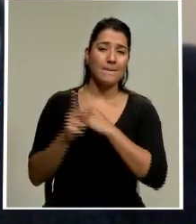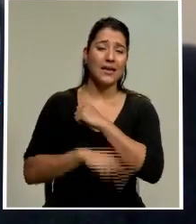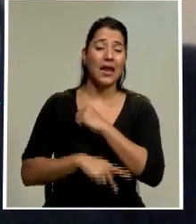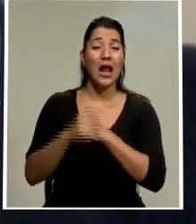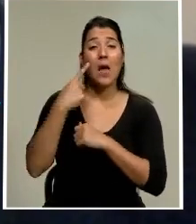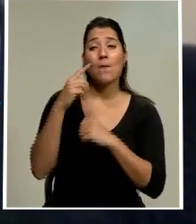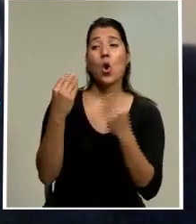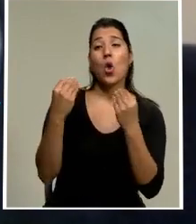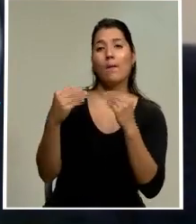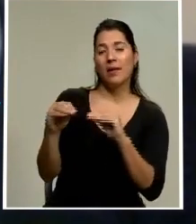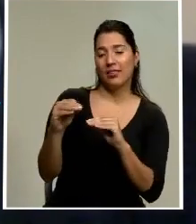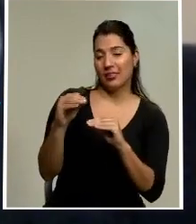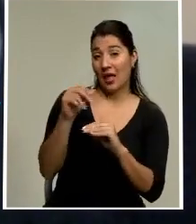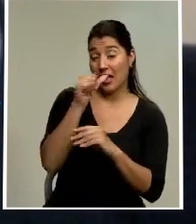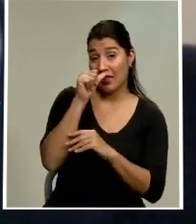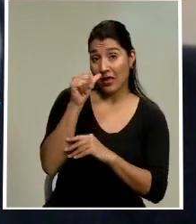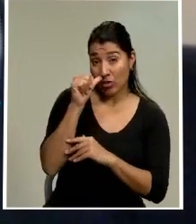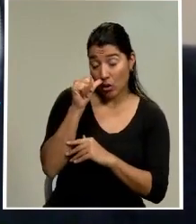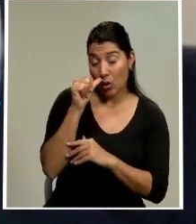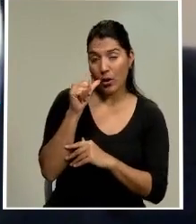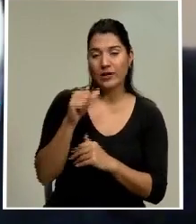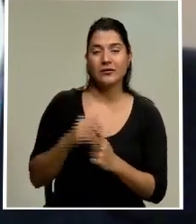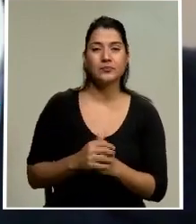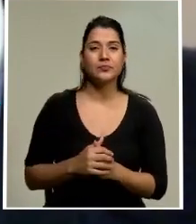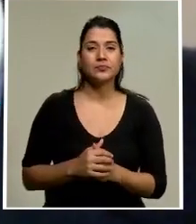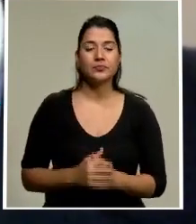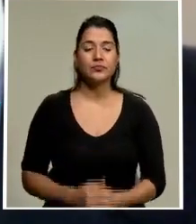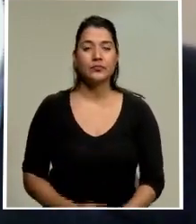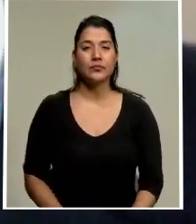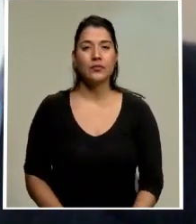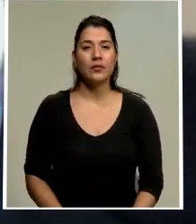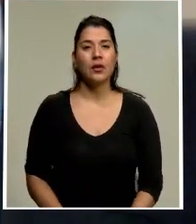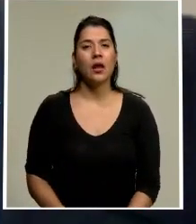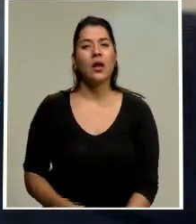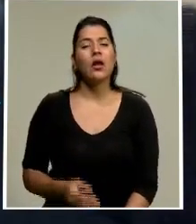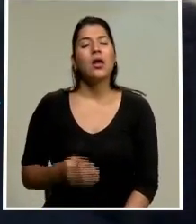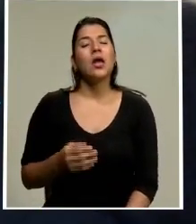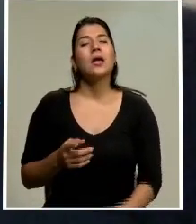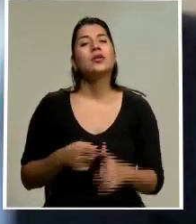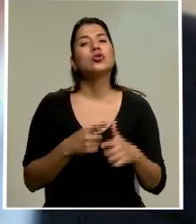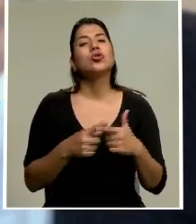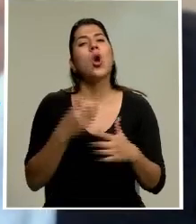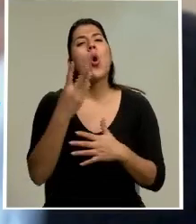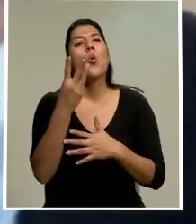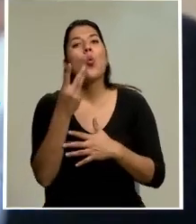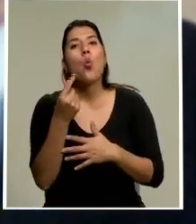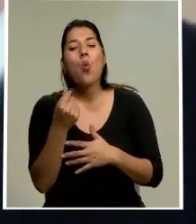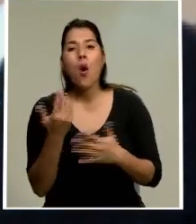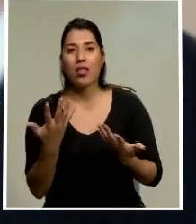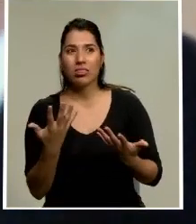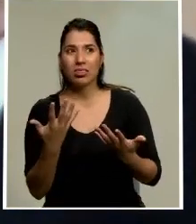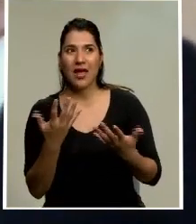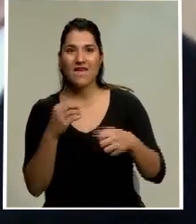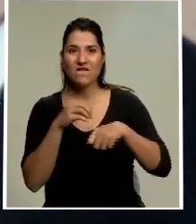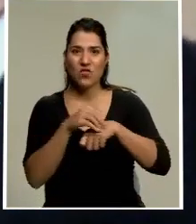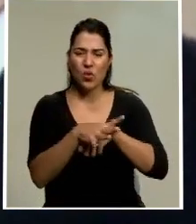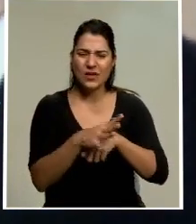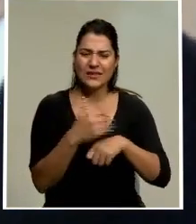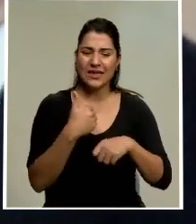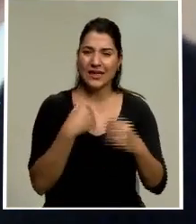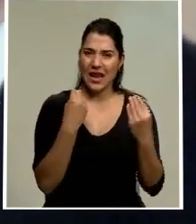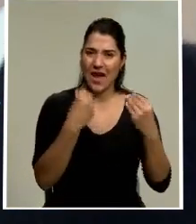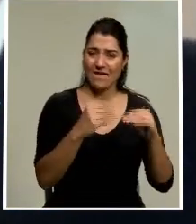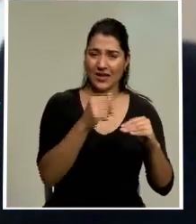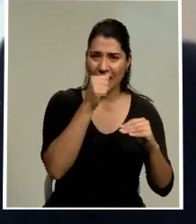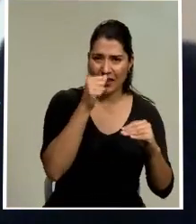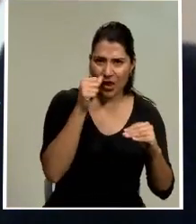creo que es fundamental en el tema de los homicidios. ¿Cuánto impacto tiene el tráfico de drogas y el